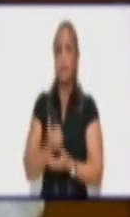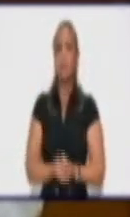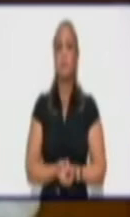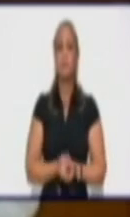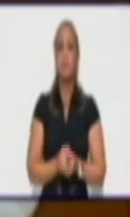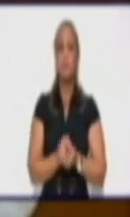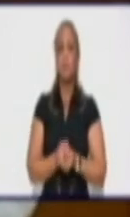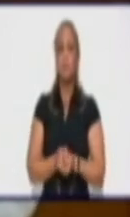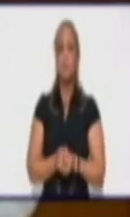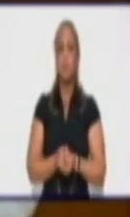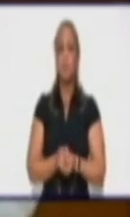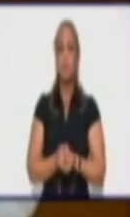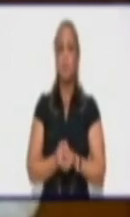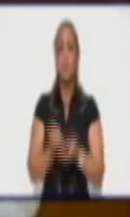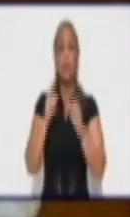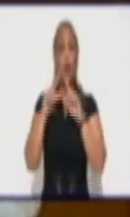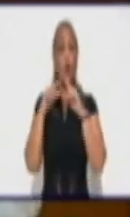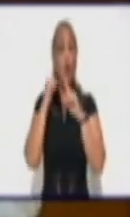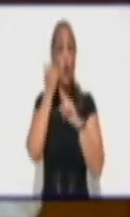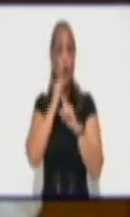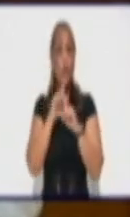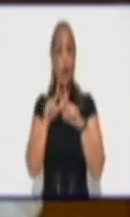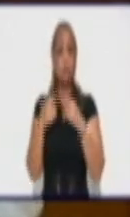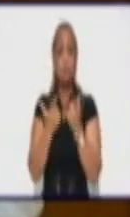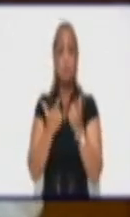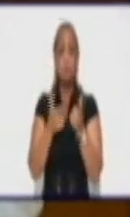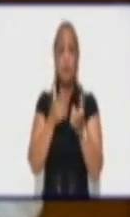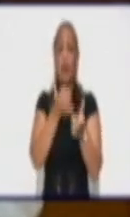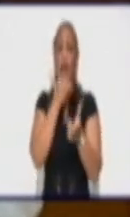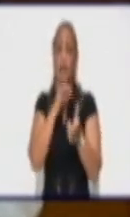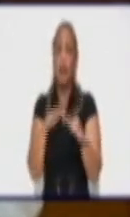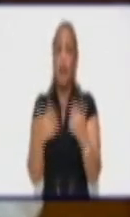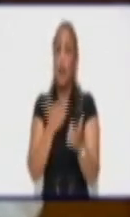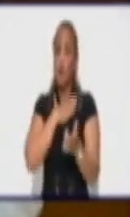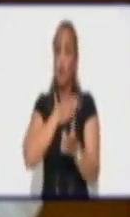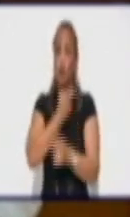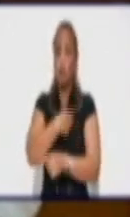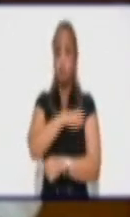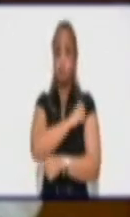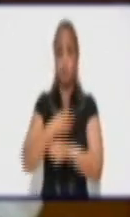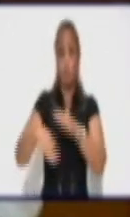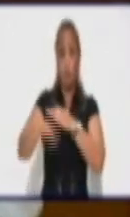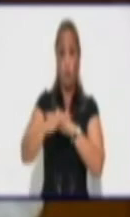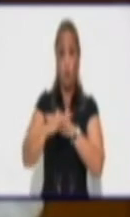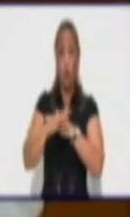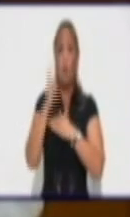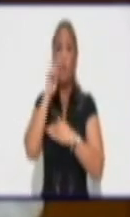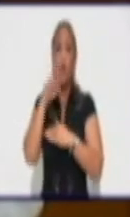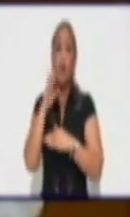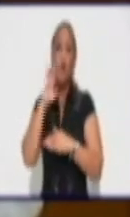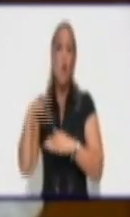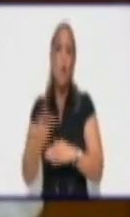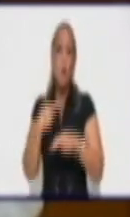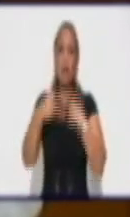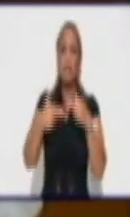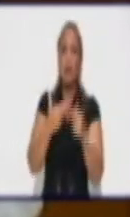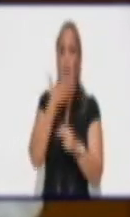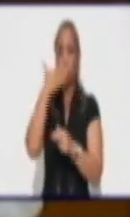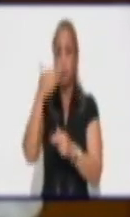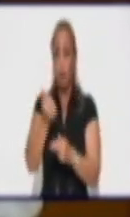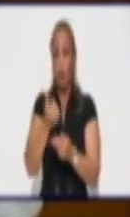general que más chocan con nuestro pueblo para buscar cómo y hacerlo mejor como expresión de